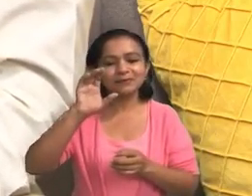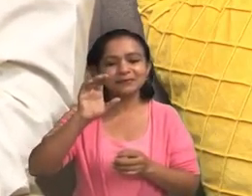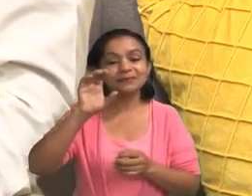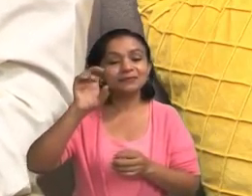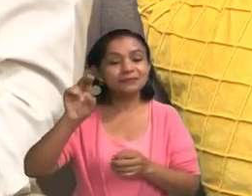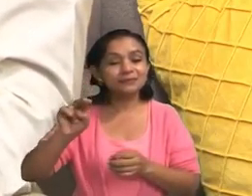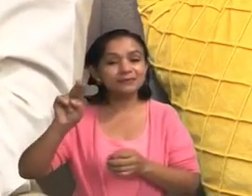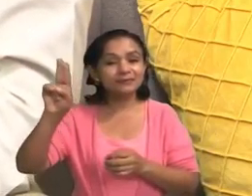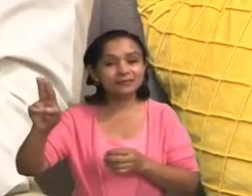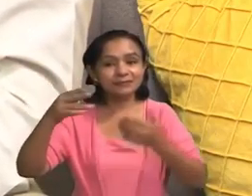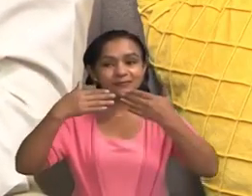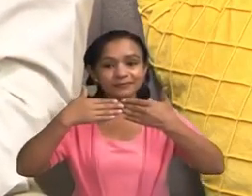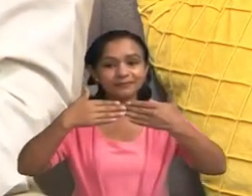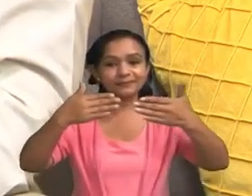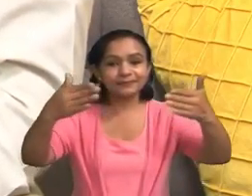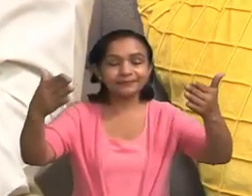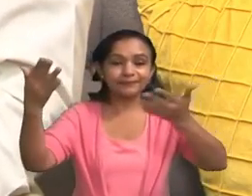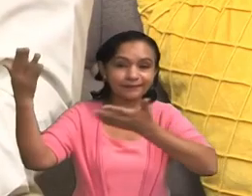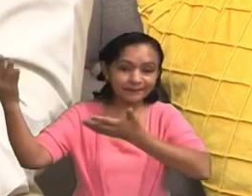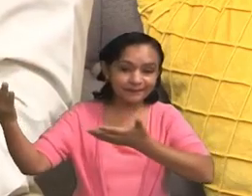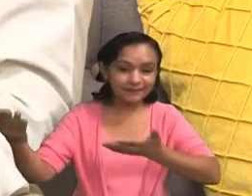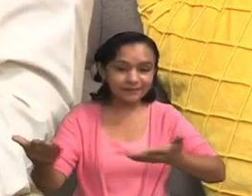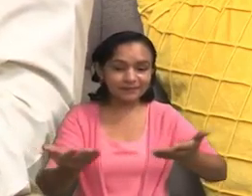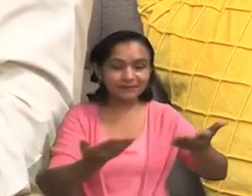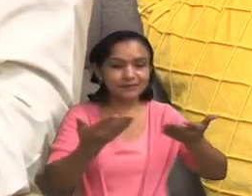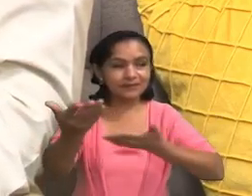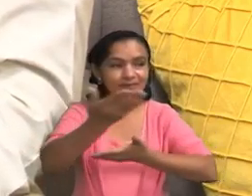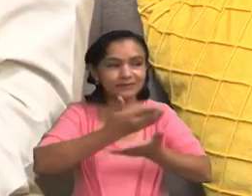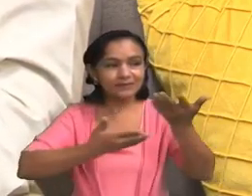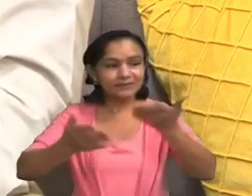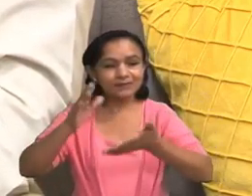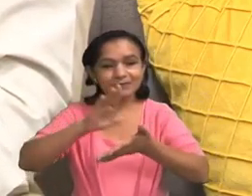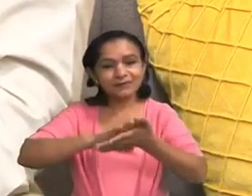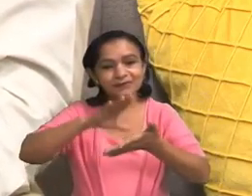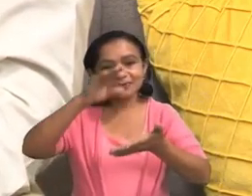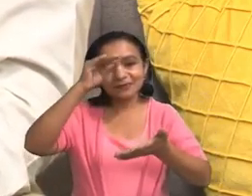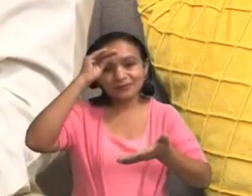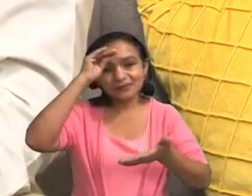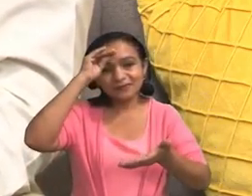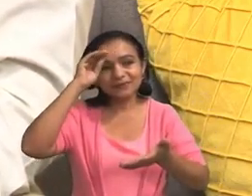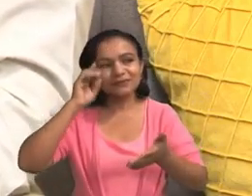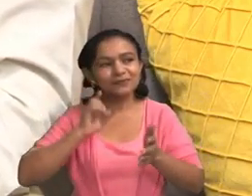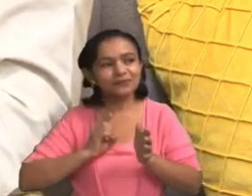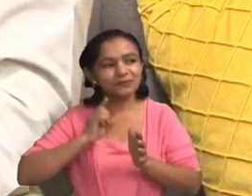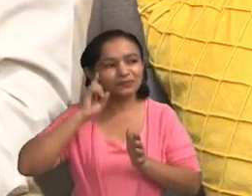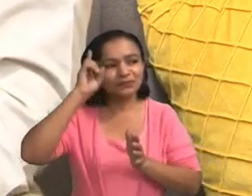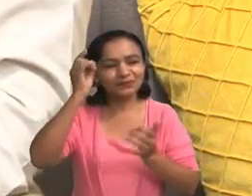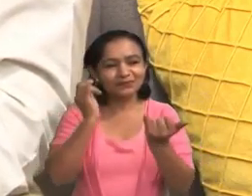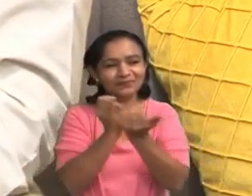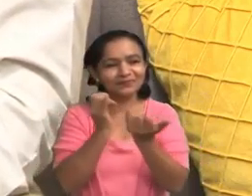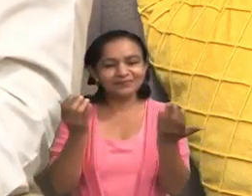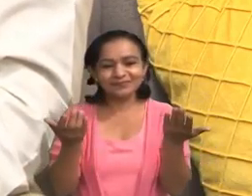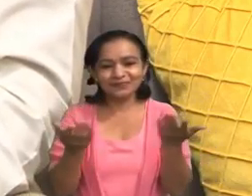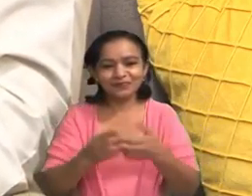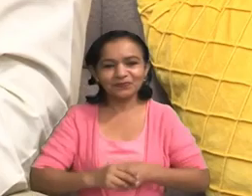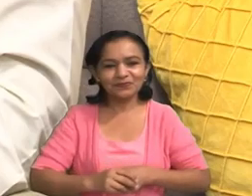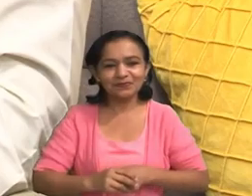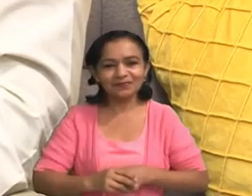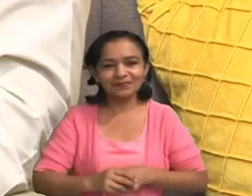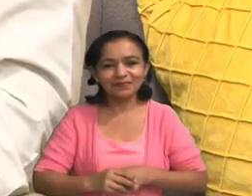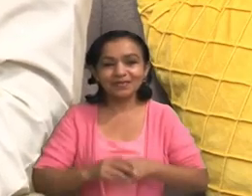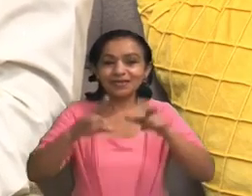estamos abiertas a poderles recibir, a poder compartir conocimiento, a poder desarrollar proyectos en conjunto. Así es que